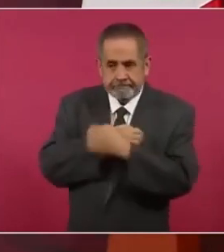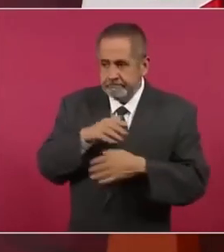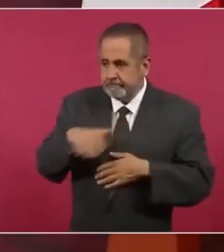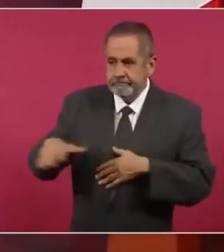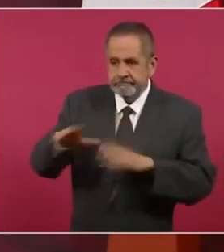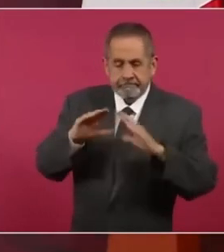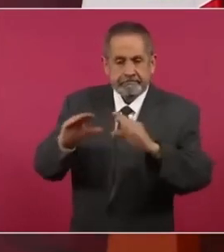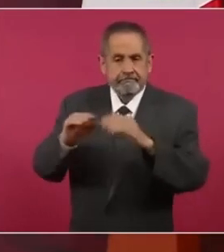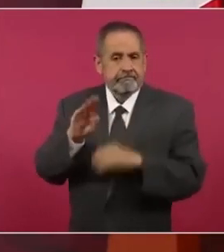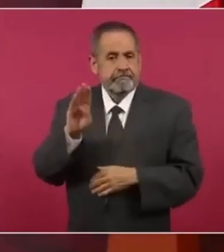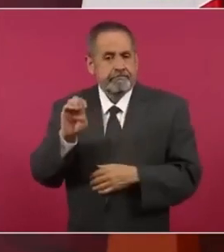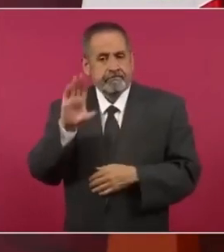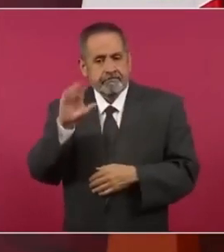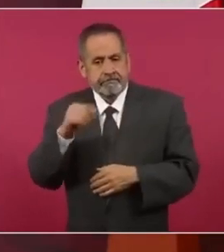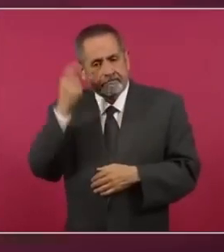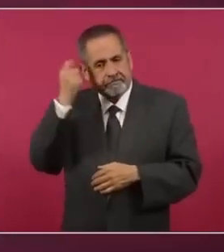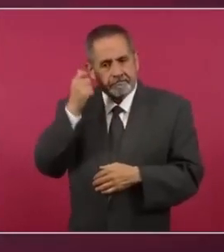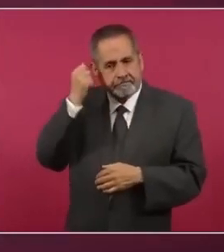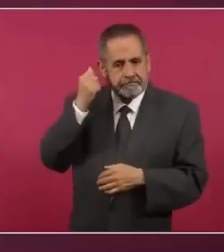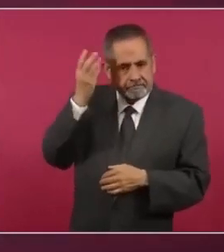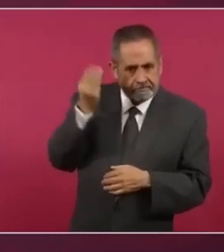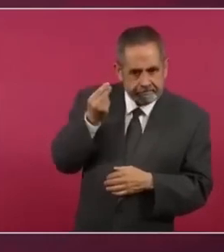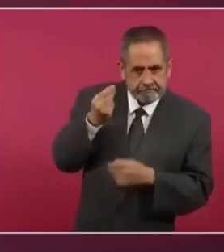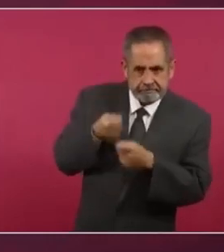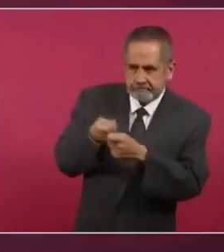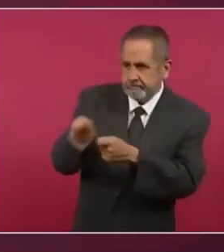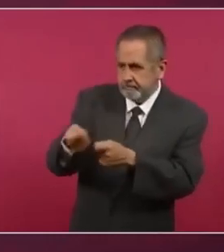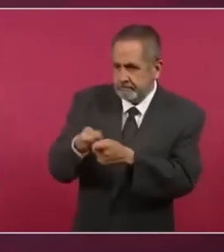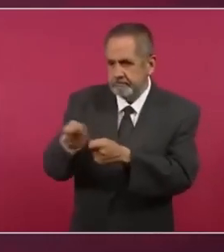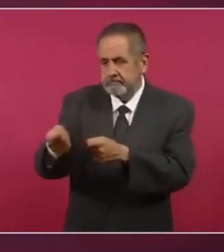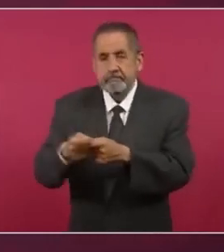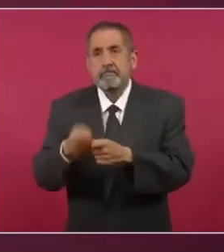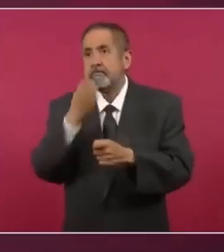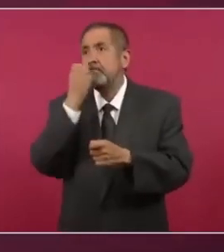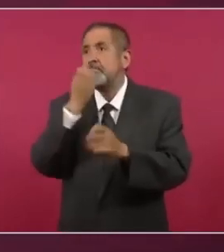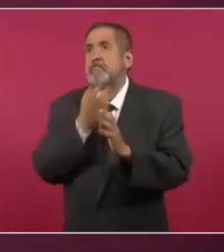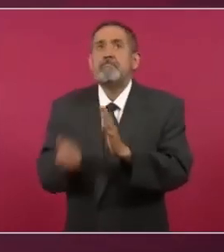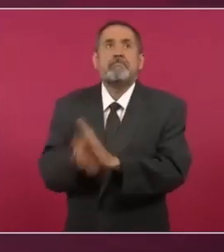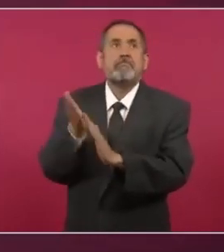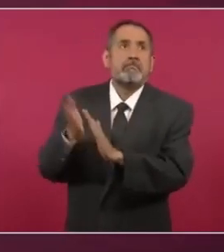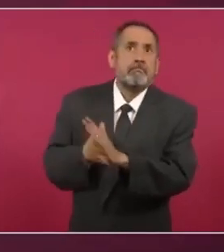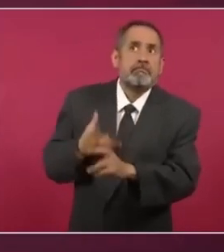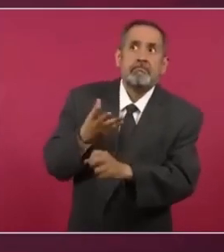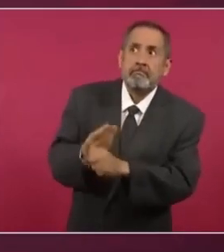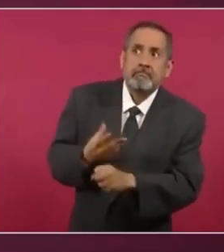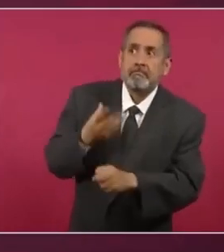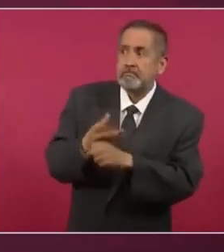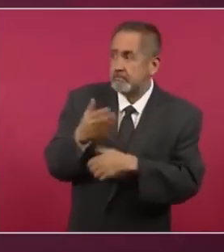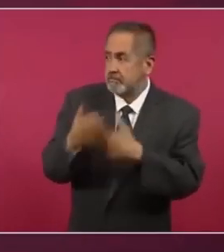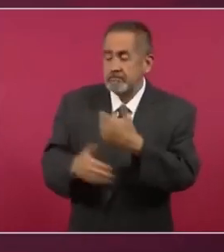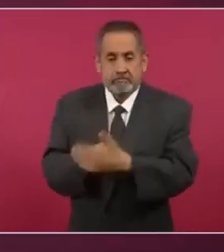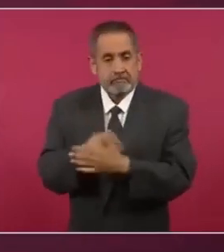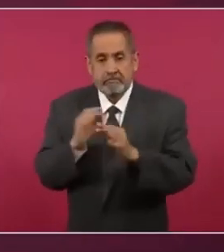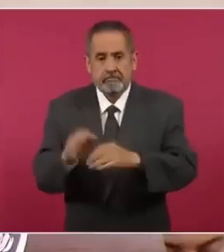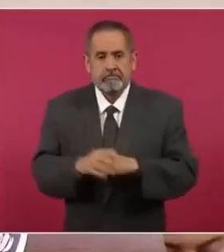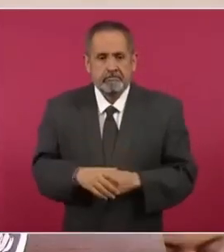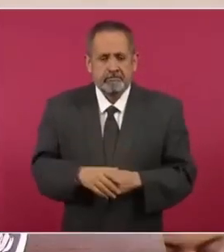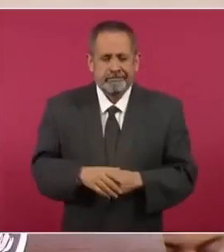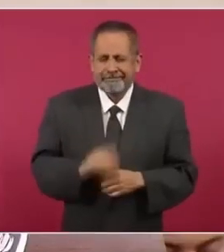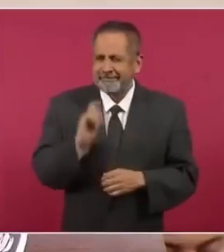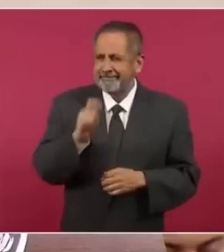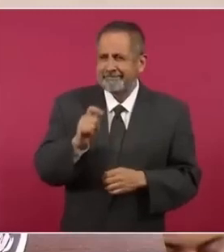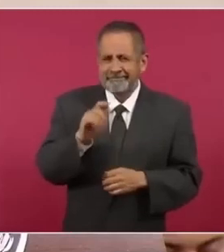apoyando con las becas, rehabilitando los planteles educativos. Ya casi